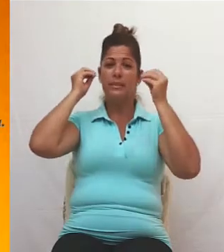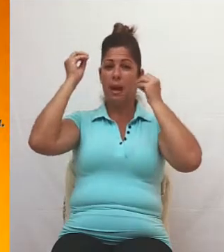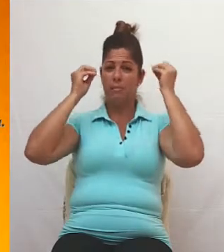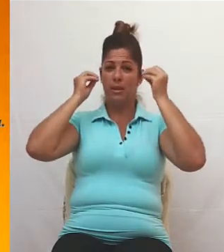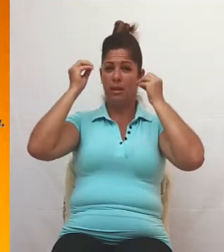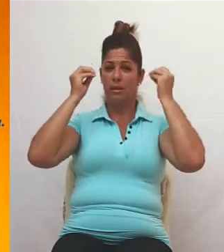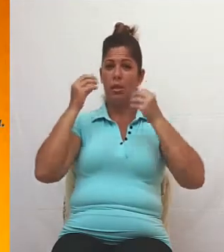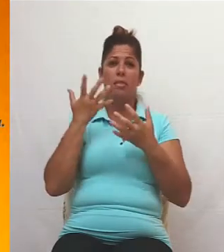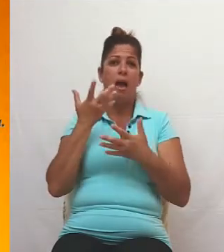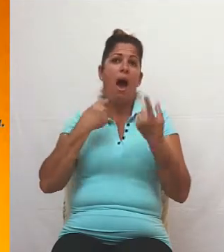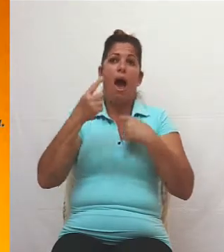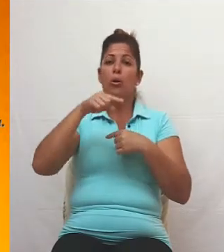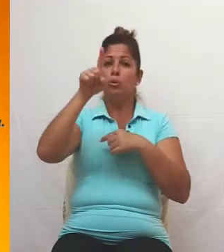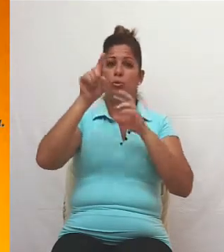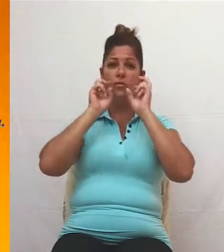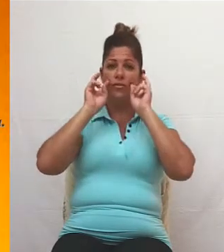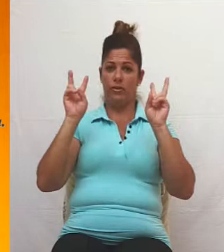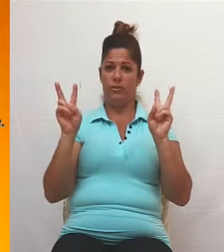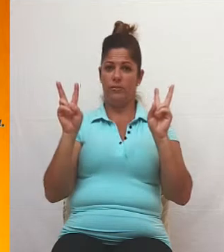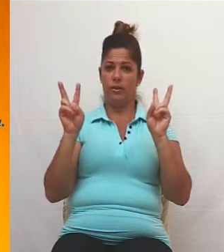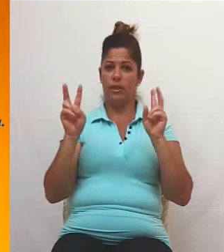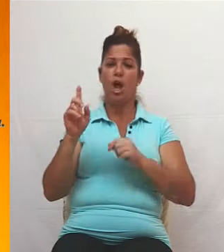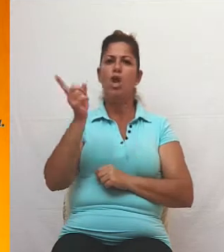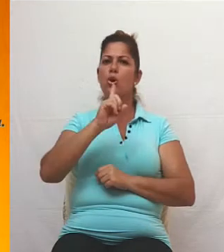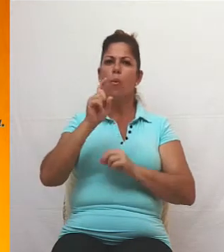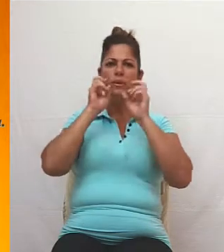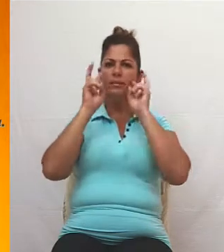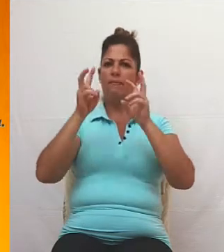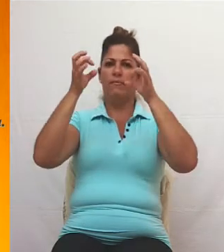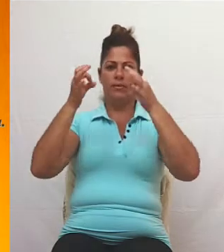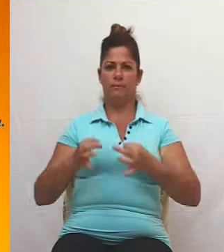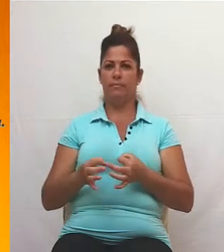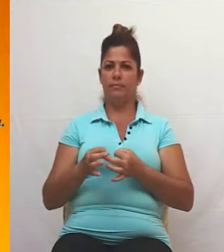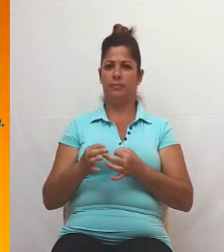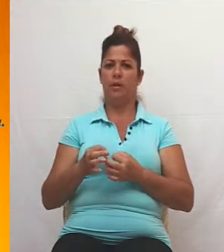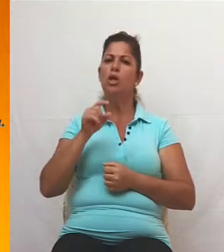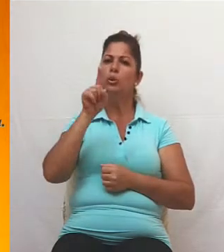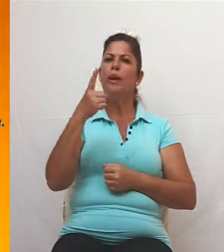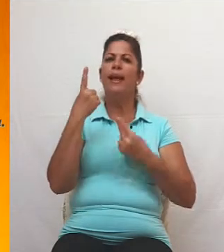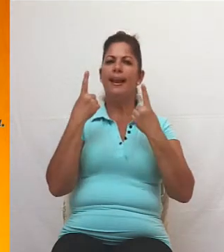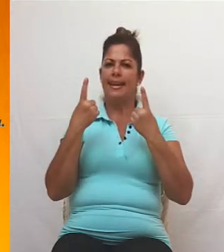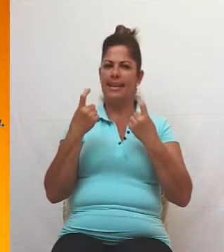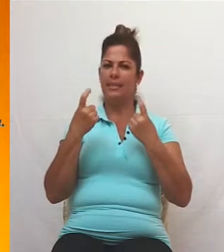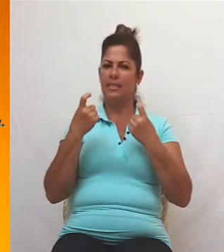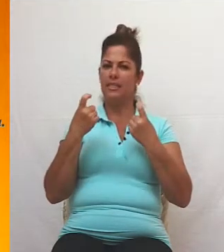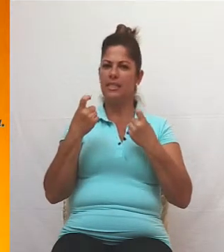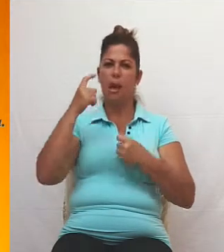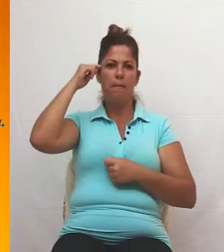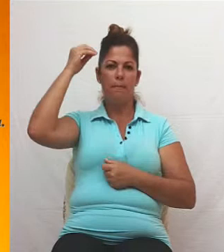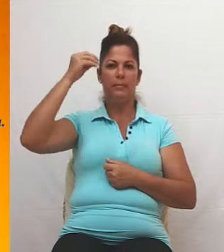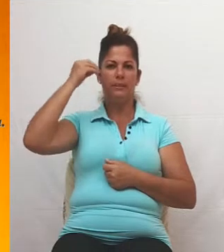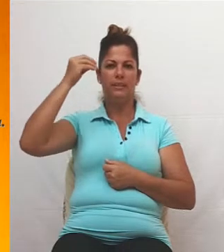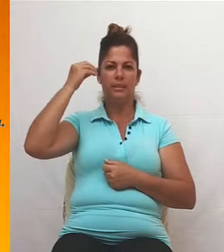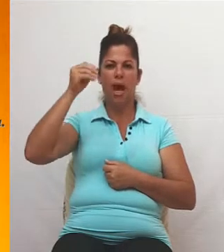los pensamientos acerca de una vivencia no son la vivencia necesitamos